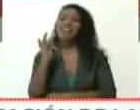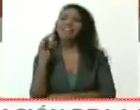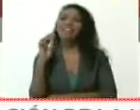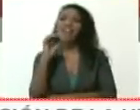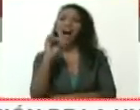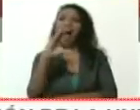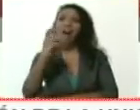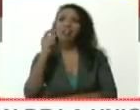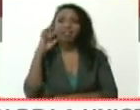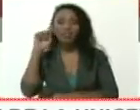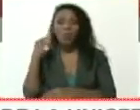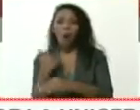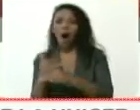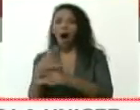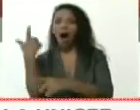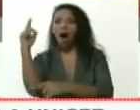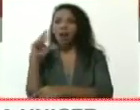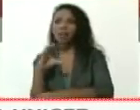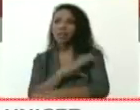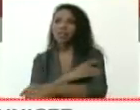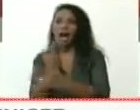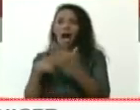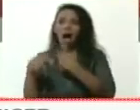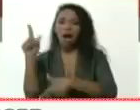el ISIS, Hezbollah.